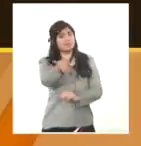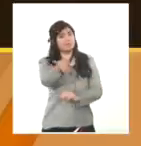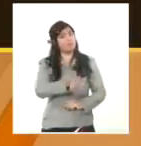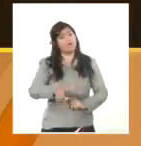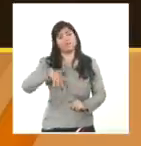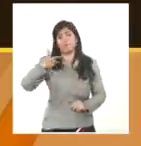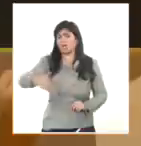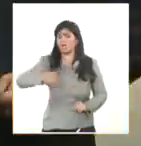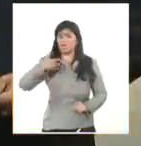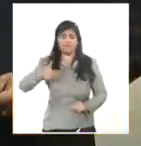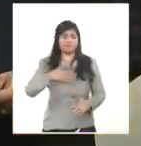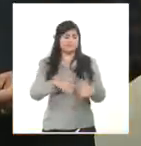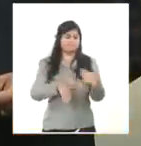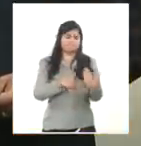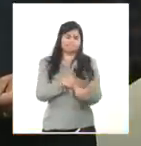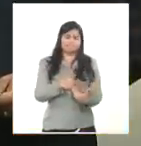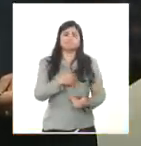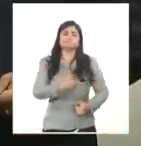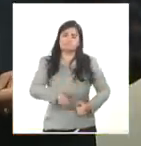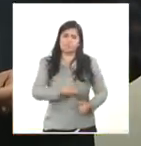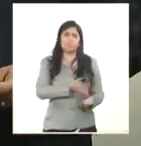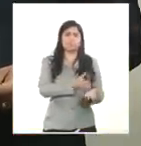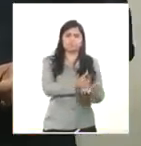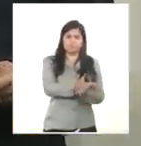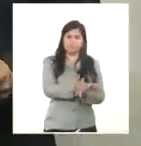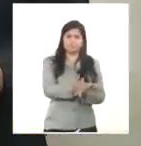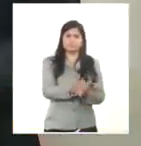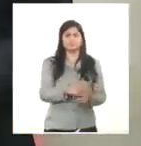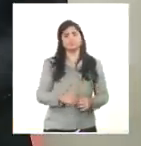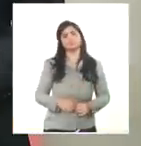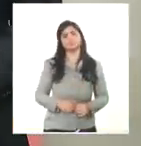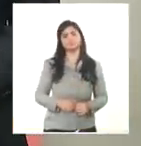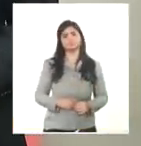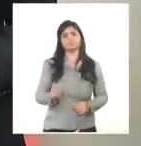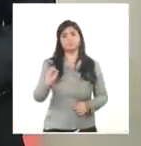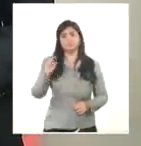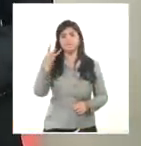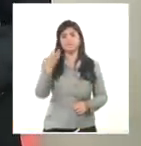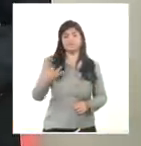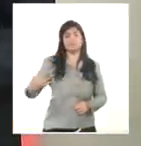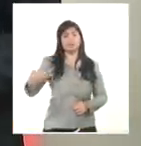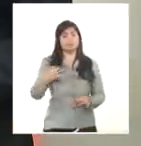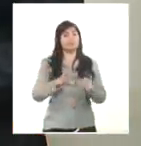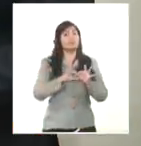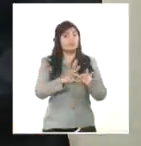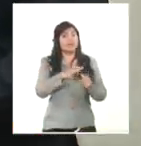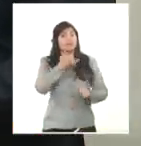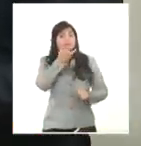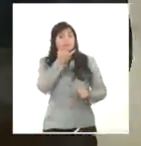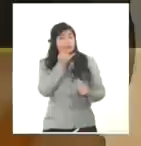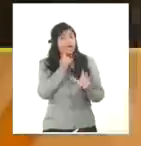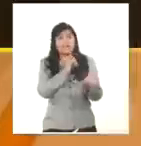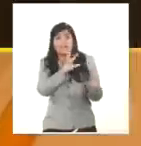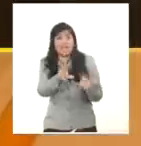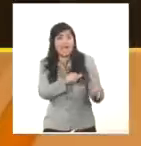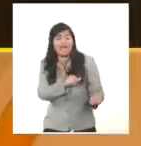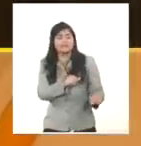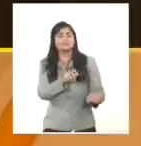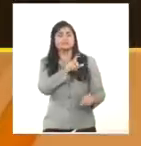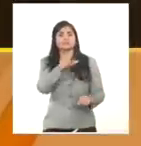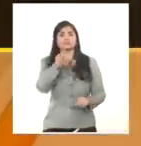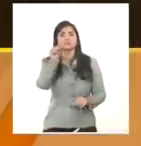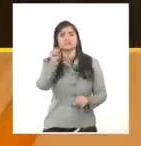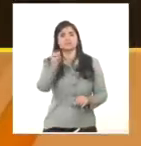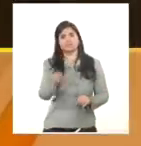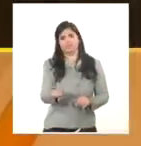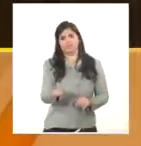aumento en la presencia de este delito. Los tres municipios más afectados hasta el momento son Consolación del Sur y también